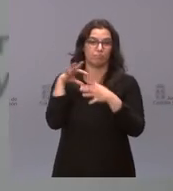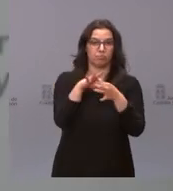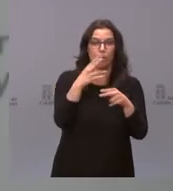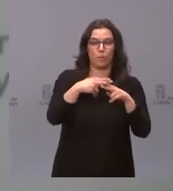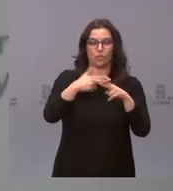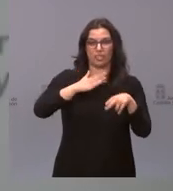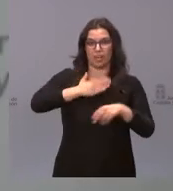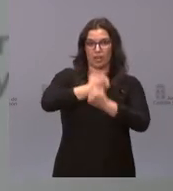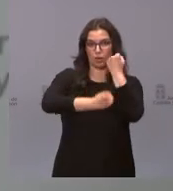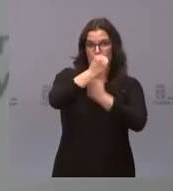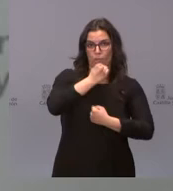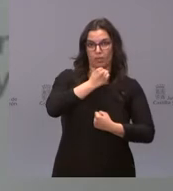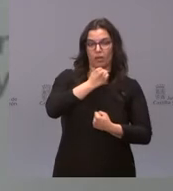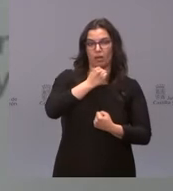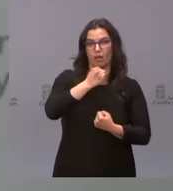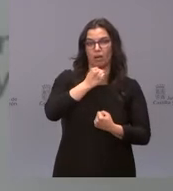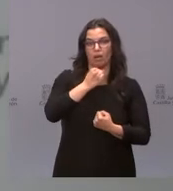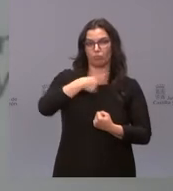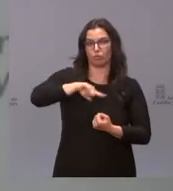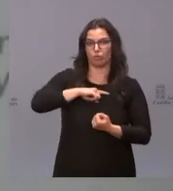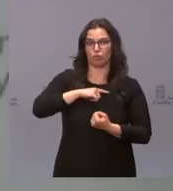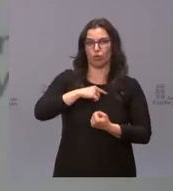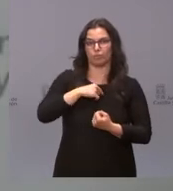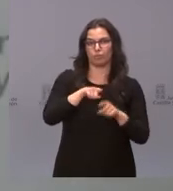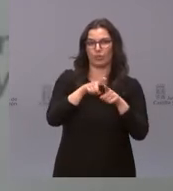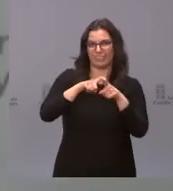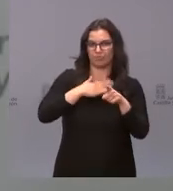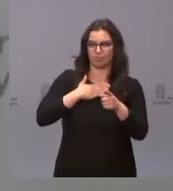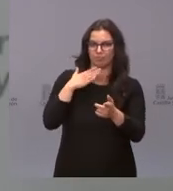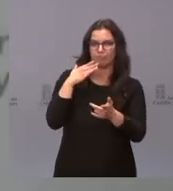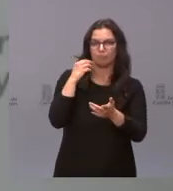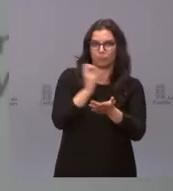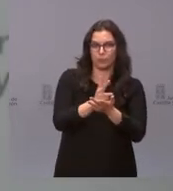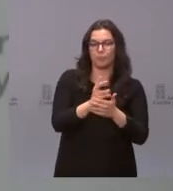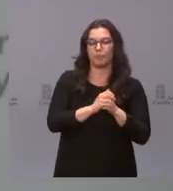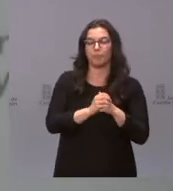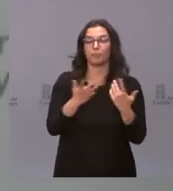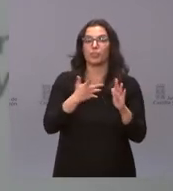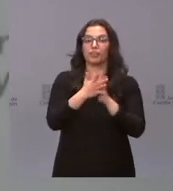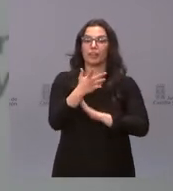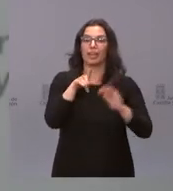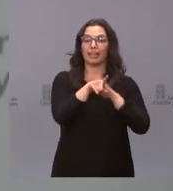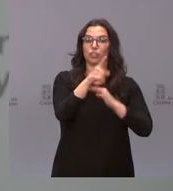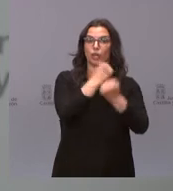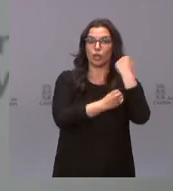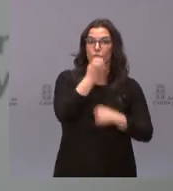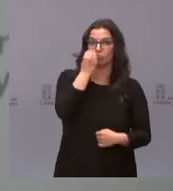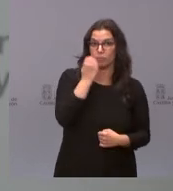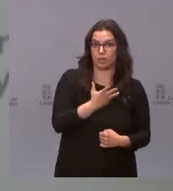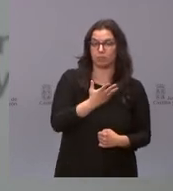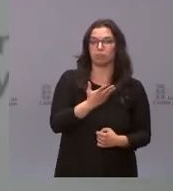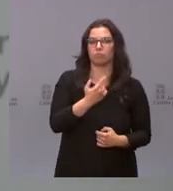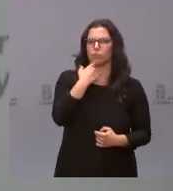estamos por la que estamos apostando por tanto acompañamos la buena gestión económica como hemos dicho en